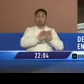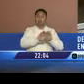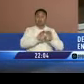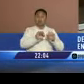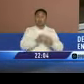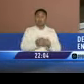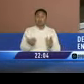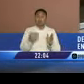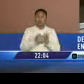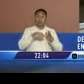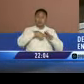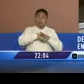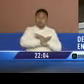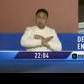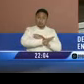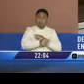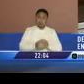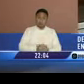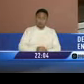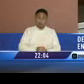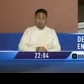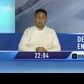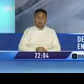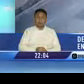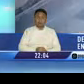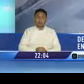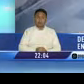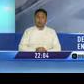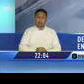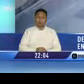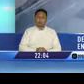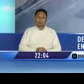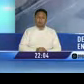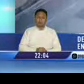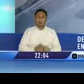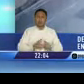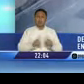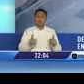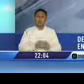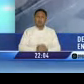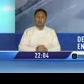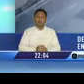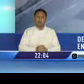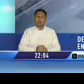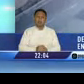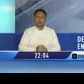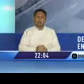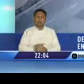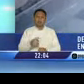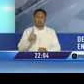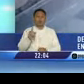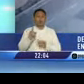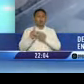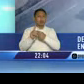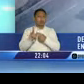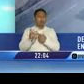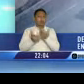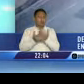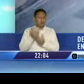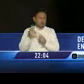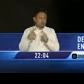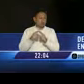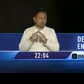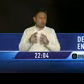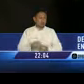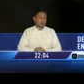impedir que nuevamente regresen los desconocidos al edificio. Aunque no sería uno de ellos del todo ajeno, explica uno de los